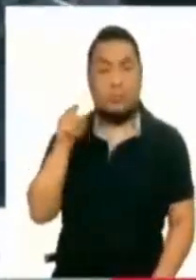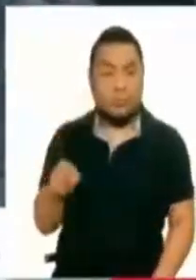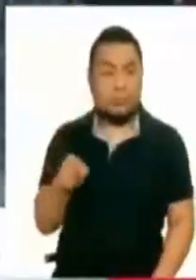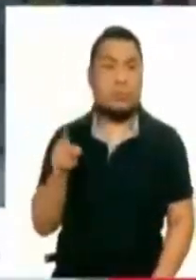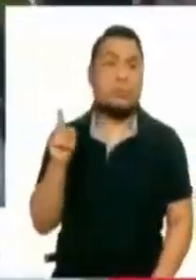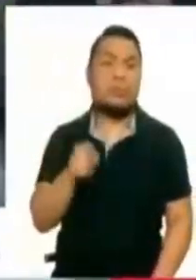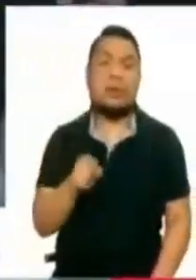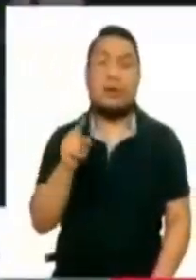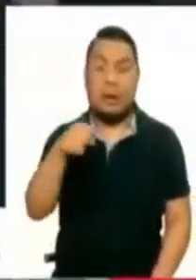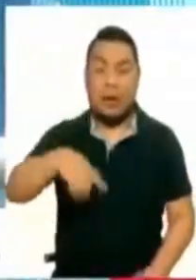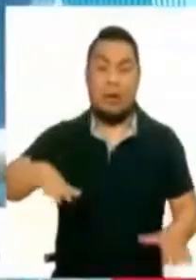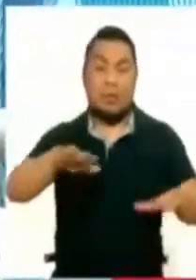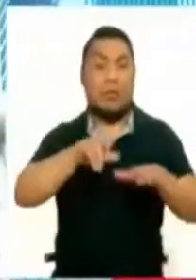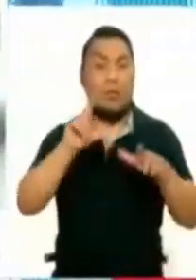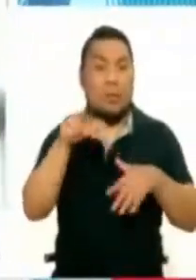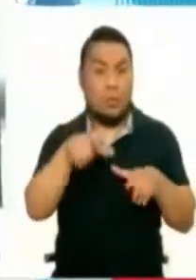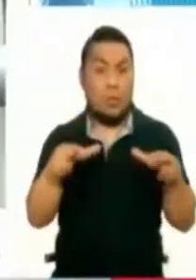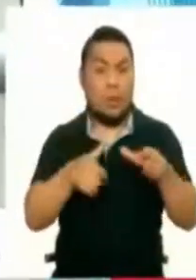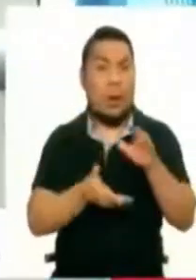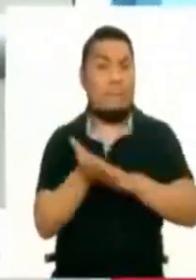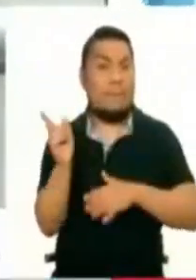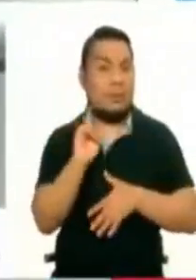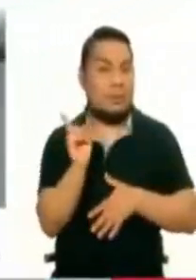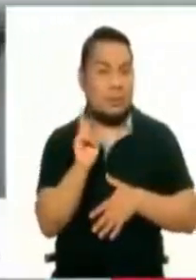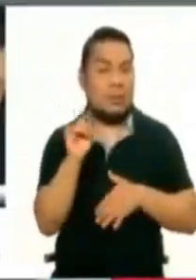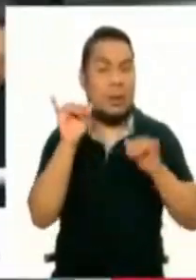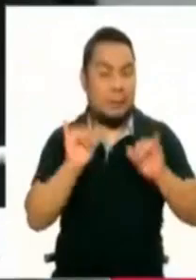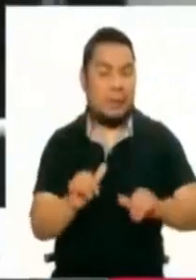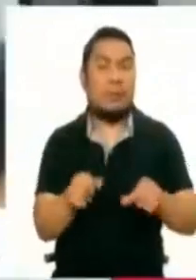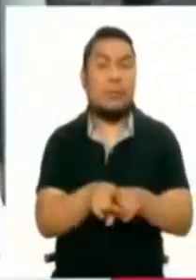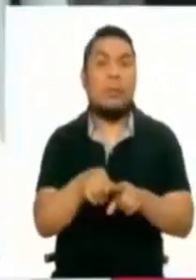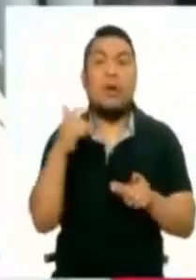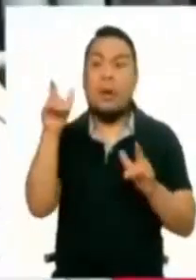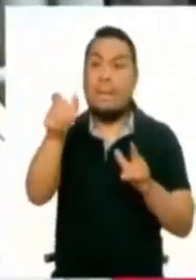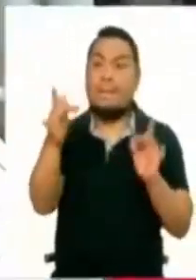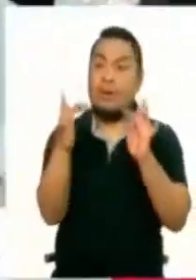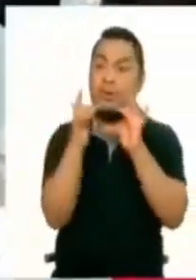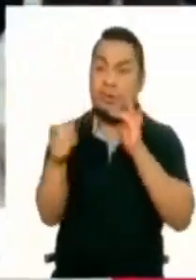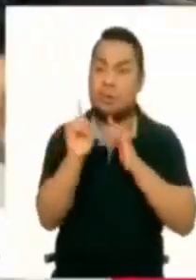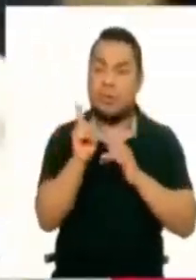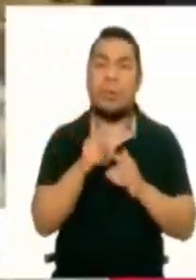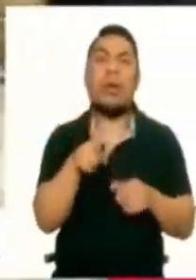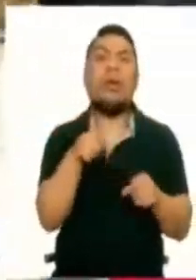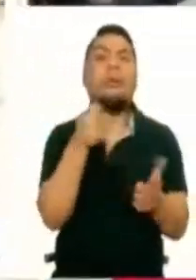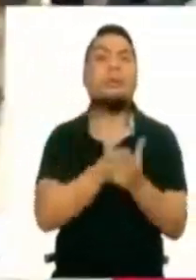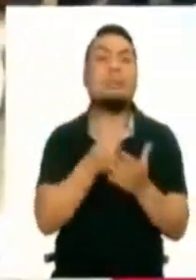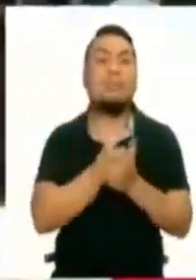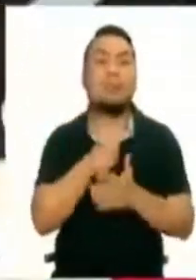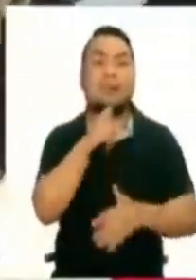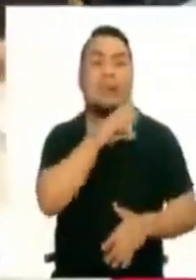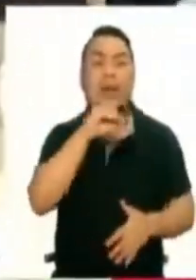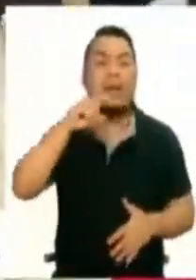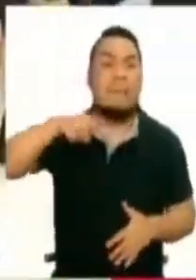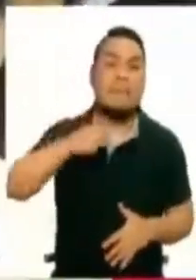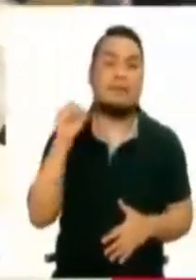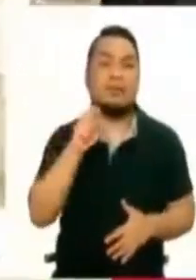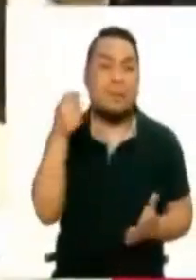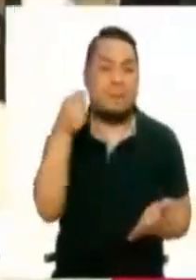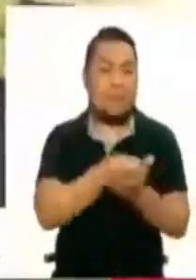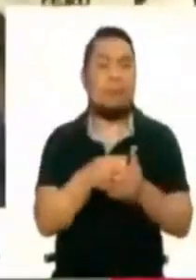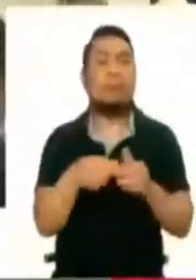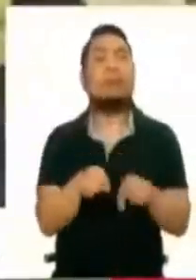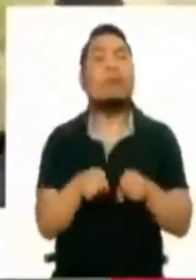ausente del lugar de residencia, no se comunique con otros investigados y el pago de una caución de 100.000 soles.